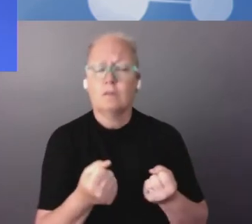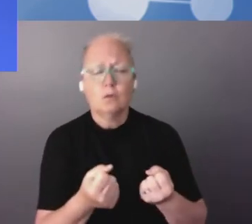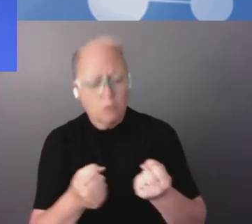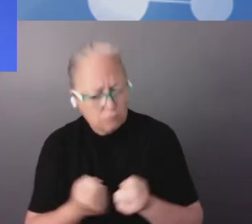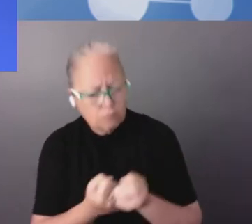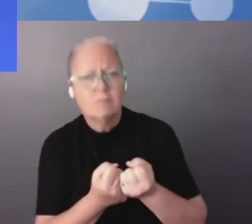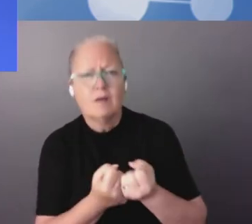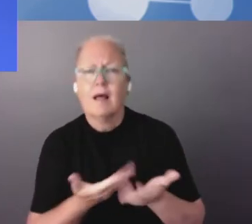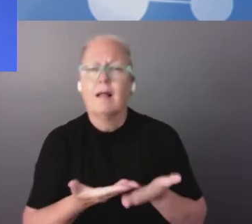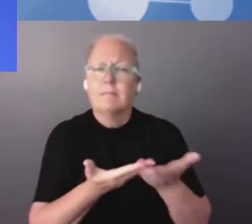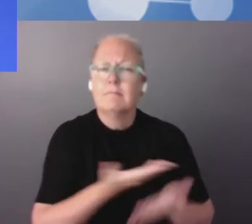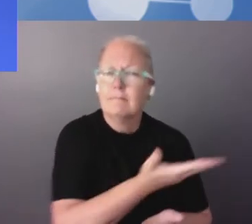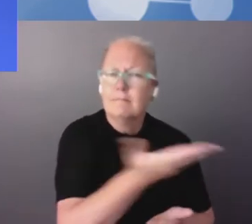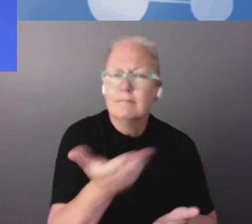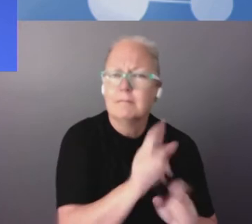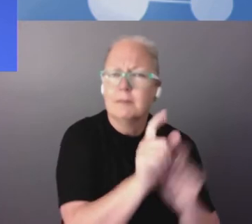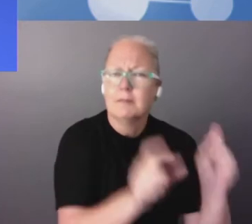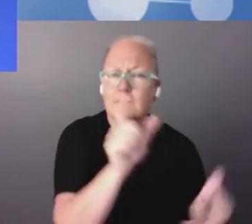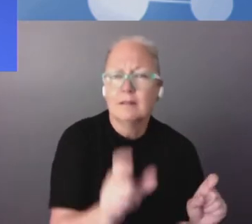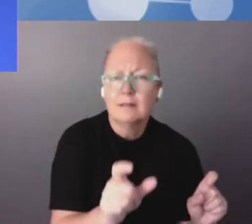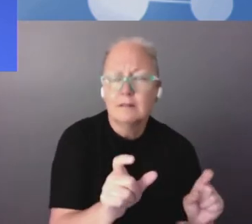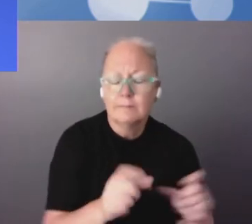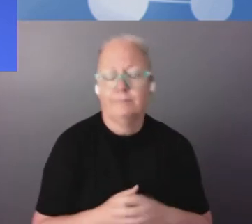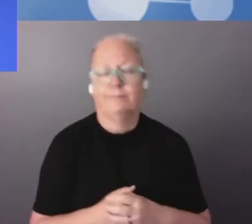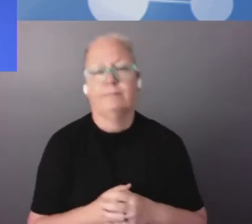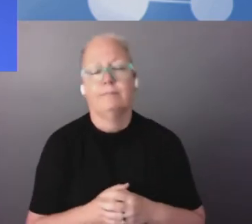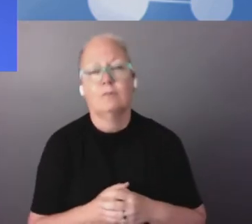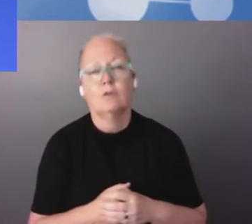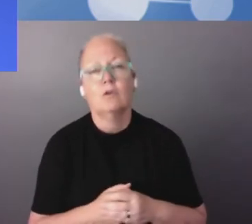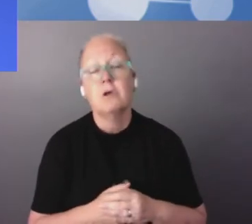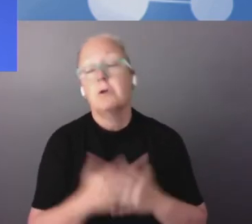tiempo, somos víctimas de numerosos ataques de hackers,